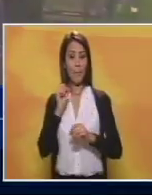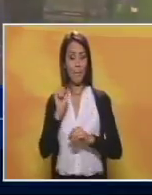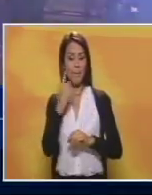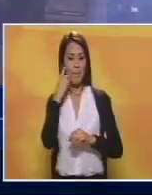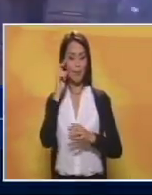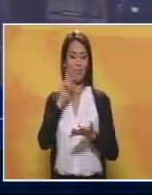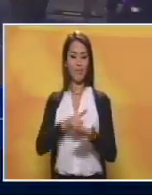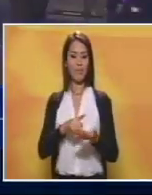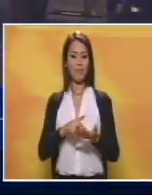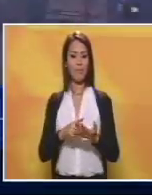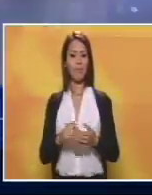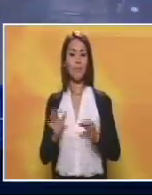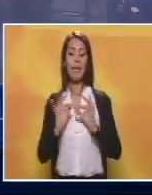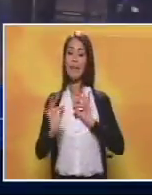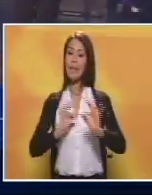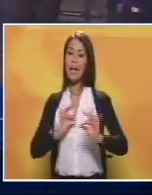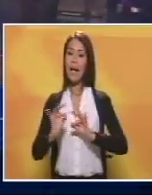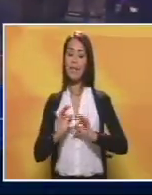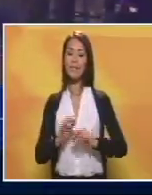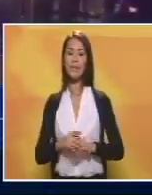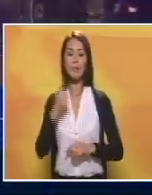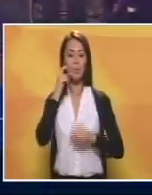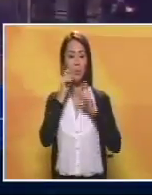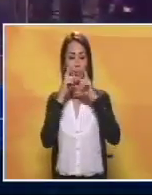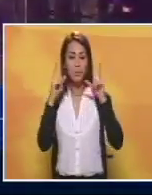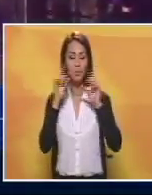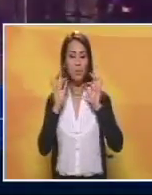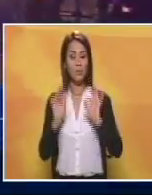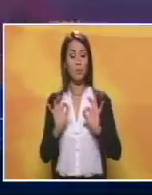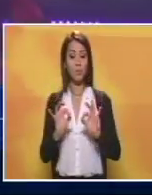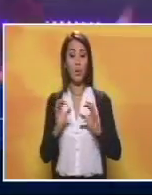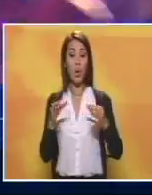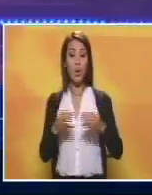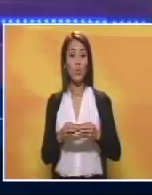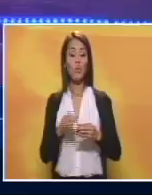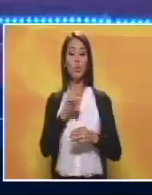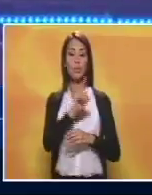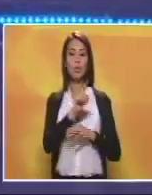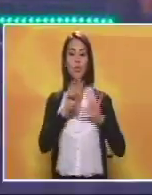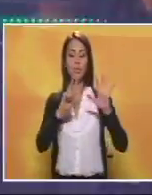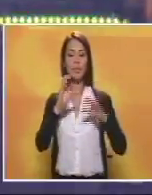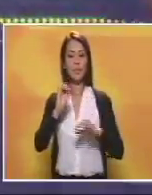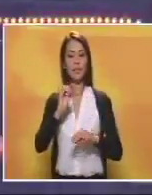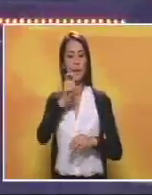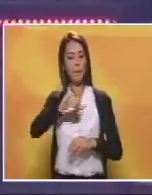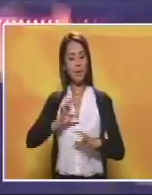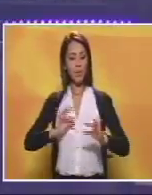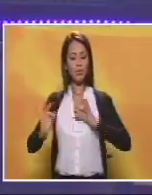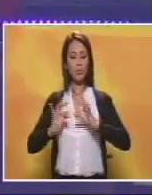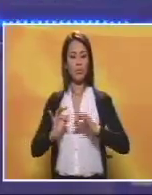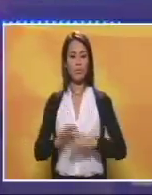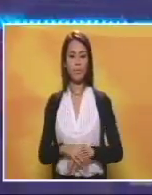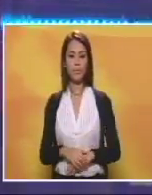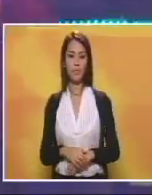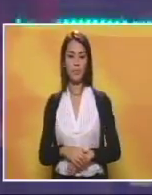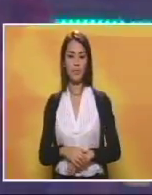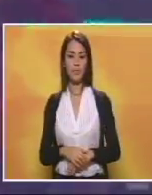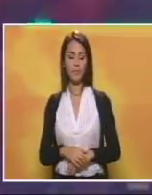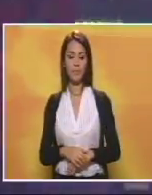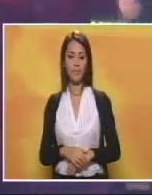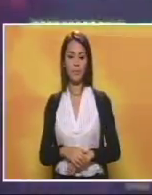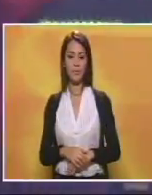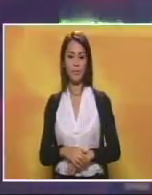en el Gran Teatro del Este uno de los espectáculos del grupo de 160 artistas que incluyen conocidas figuras del llamado